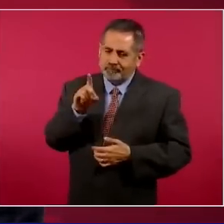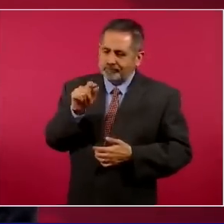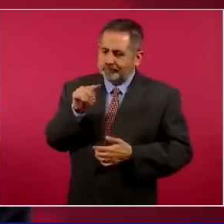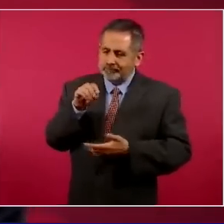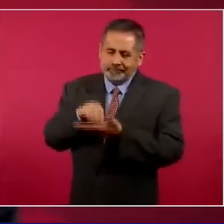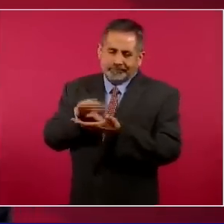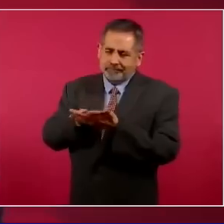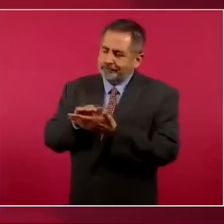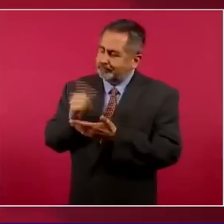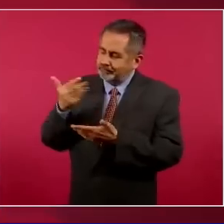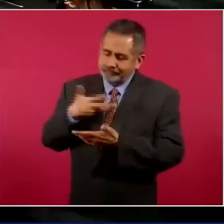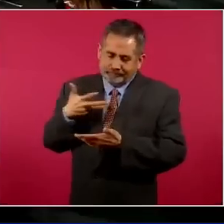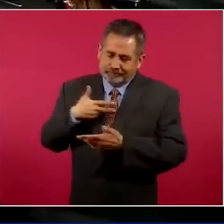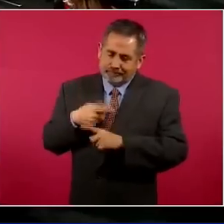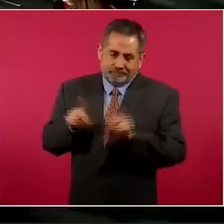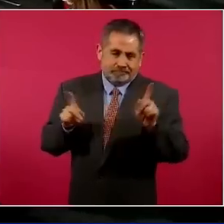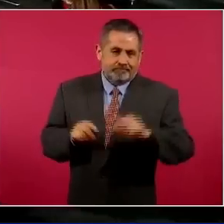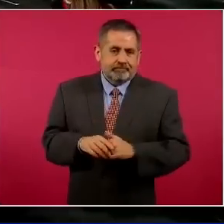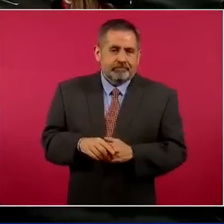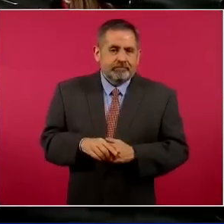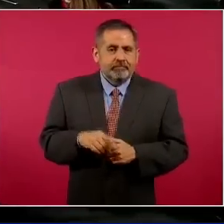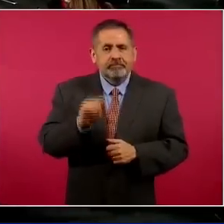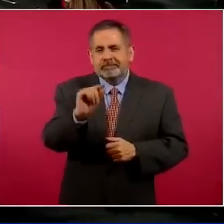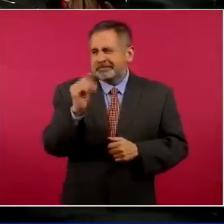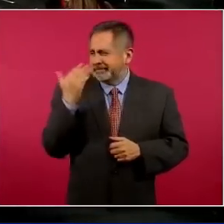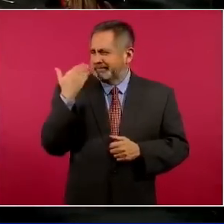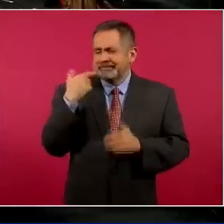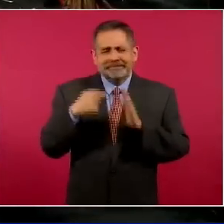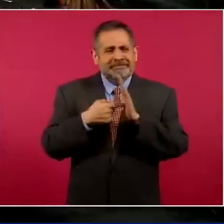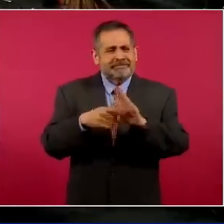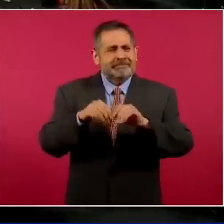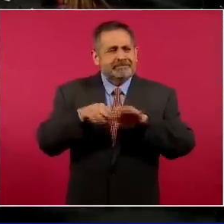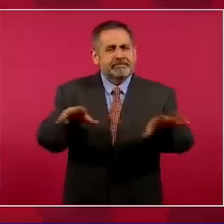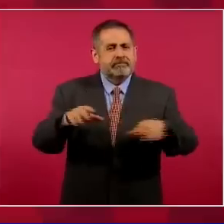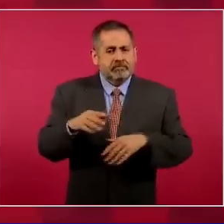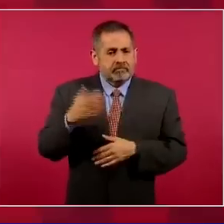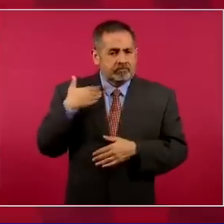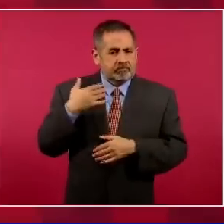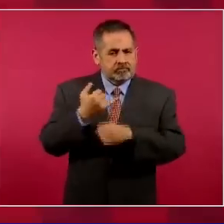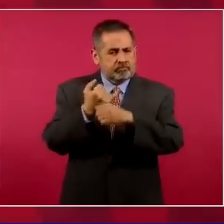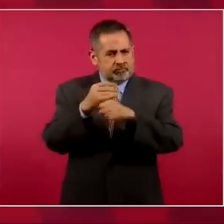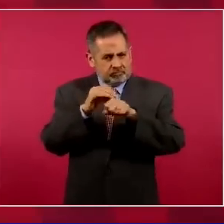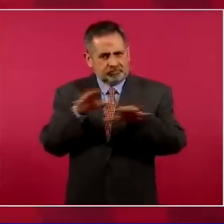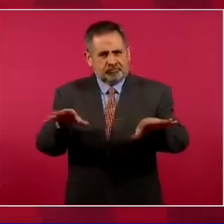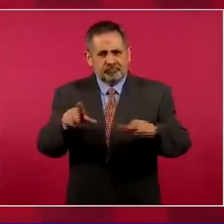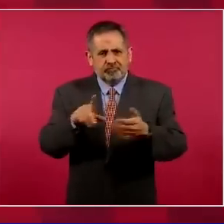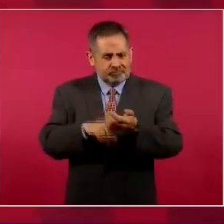¿Cuáles son sus datos, señor presidente? Pues los acabo de dar a conocer en un informe